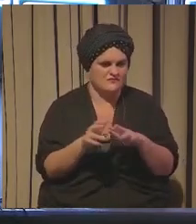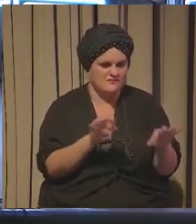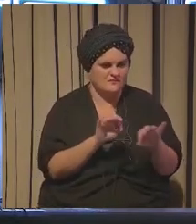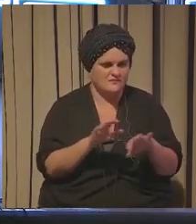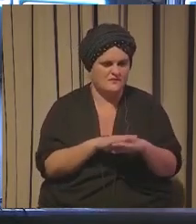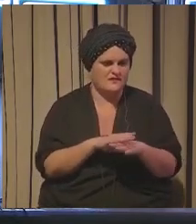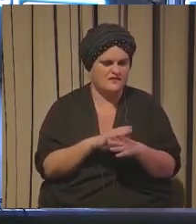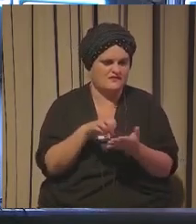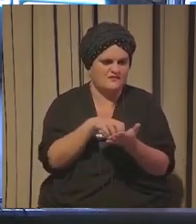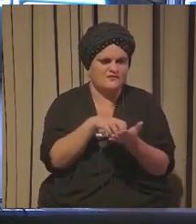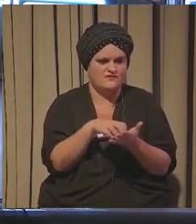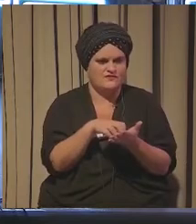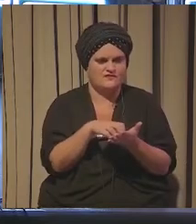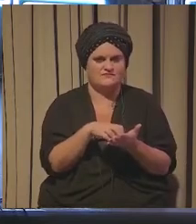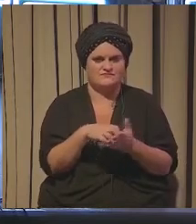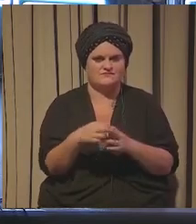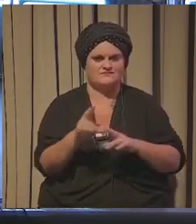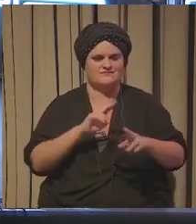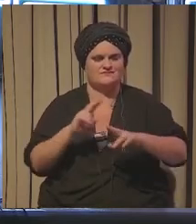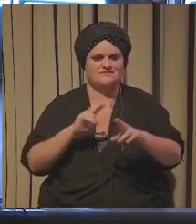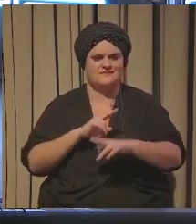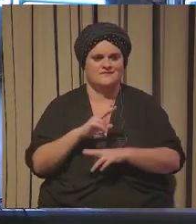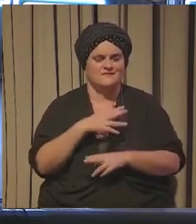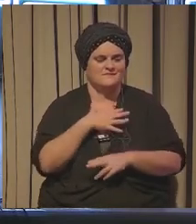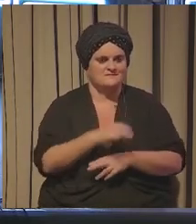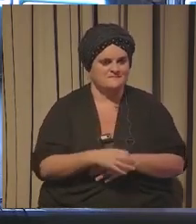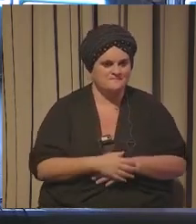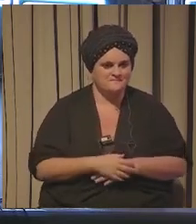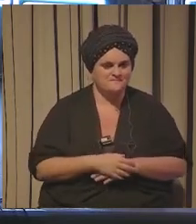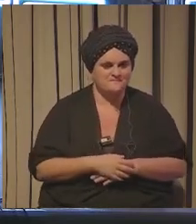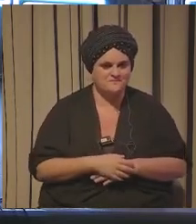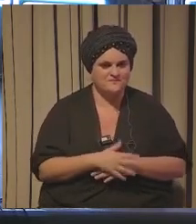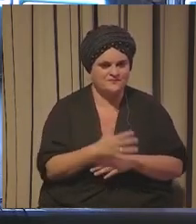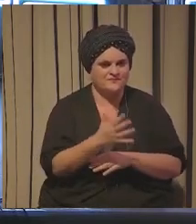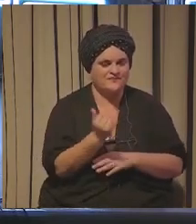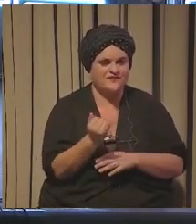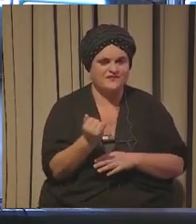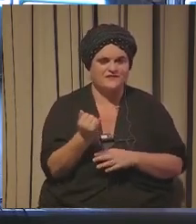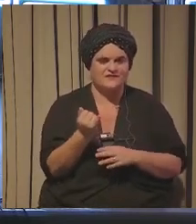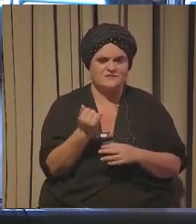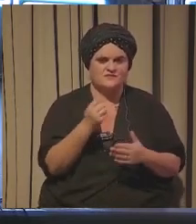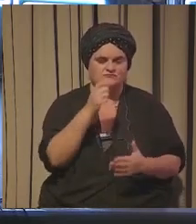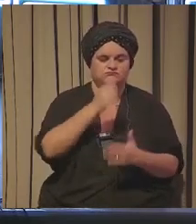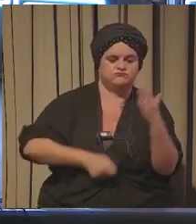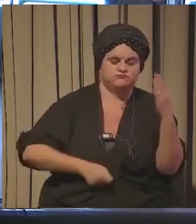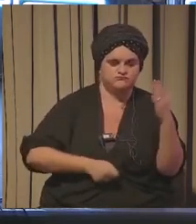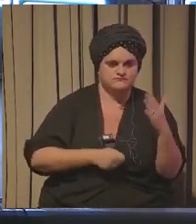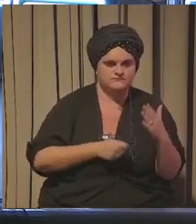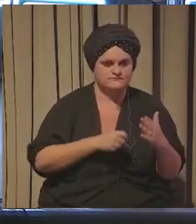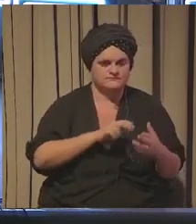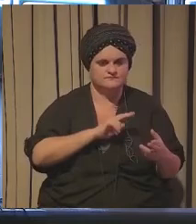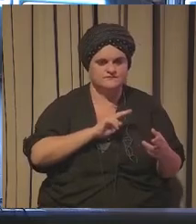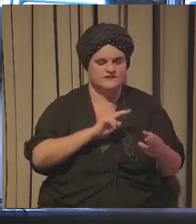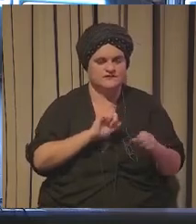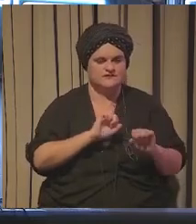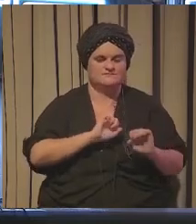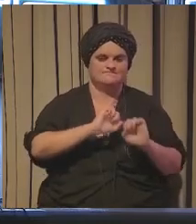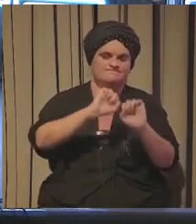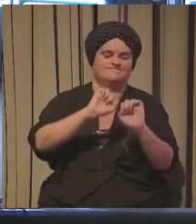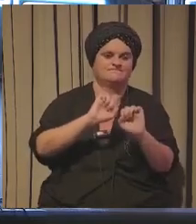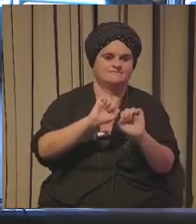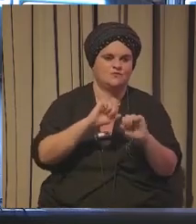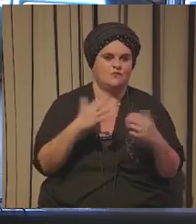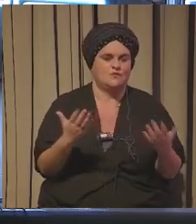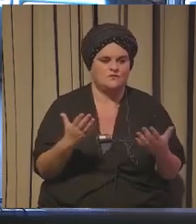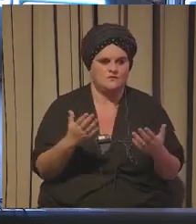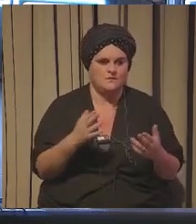educativo, que es tan rígido, que está tan estructurado y que es tan estático también. ¿Cuáles son las resistencias y cómo podemos